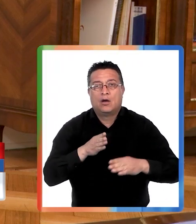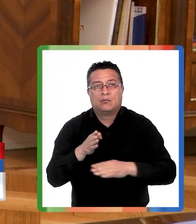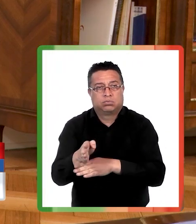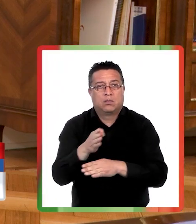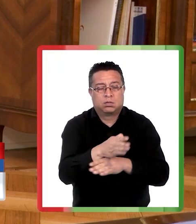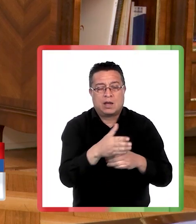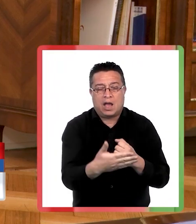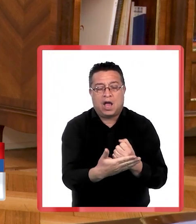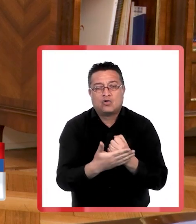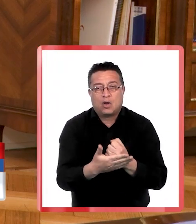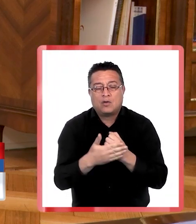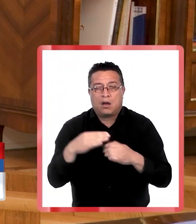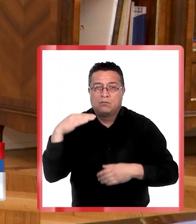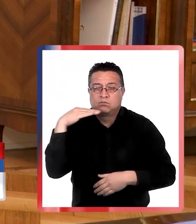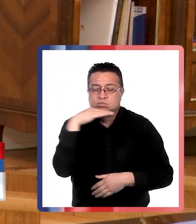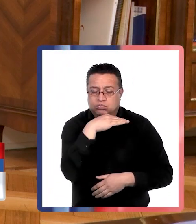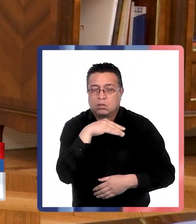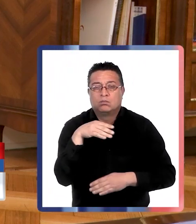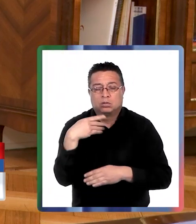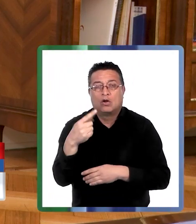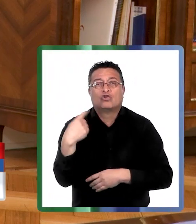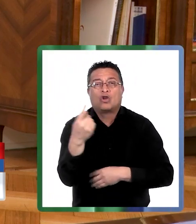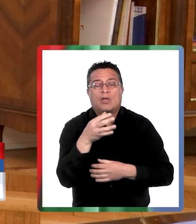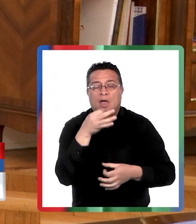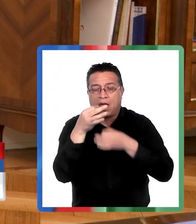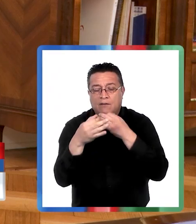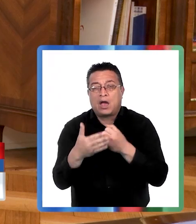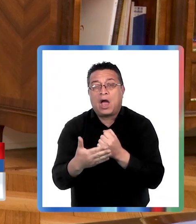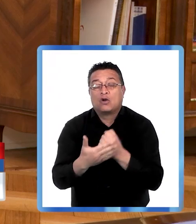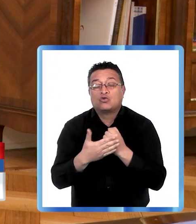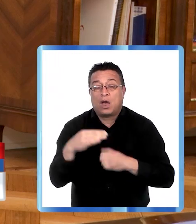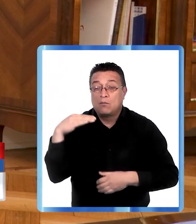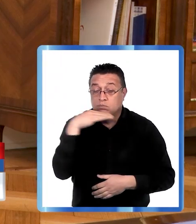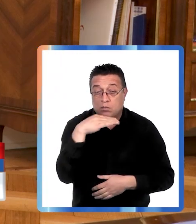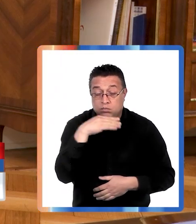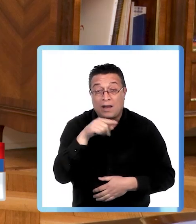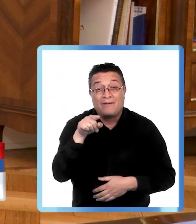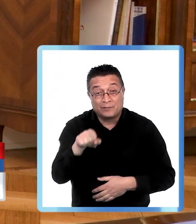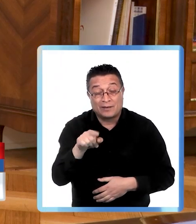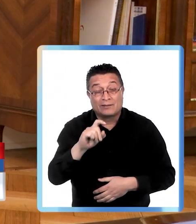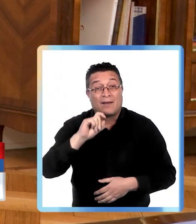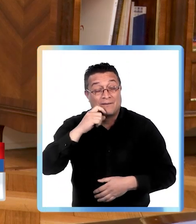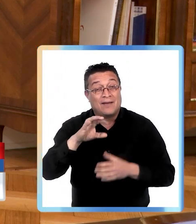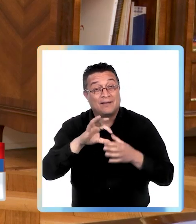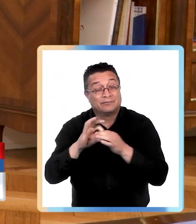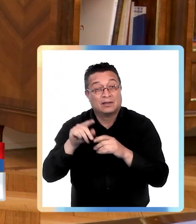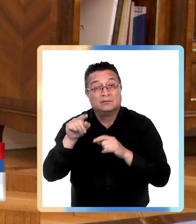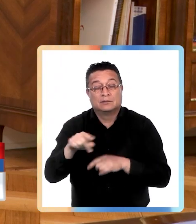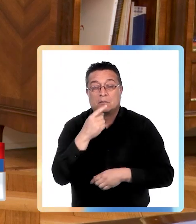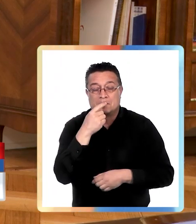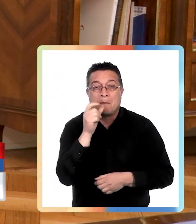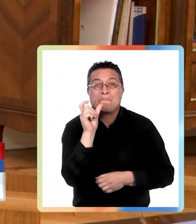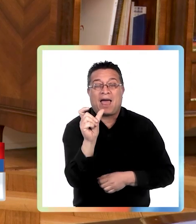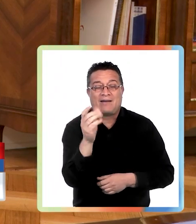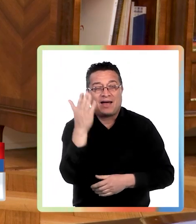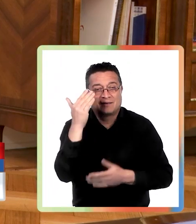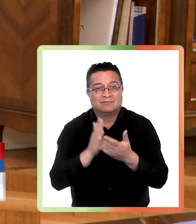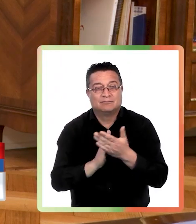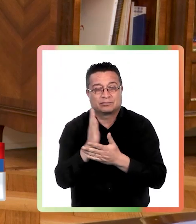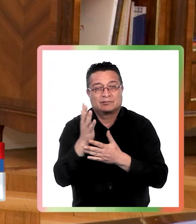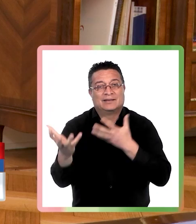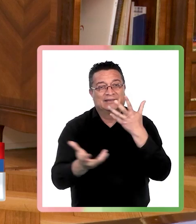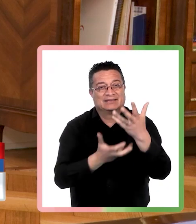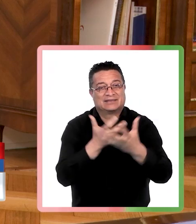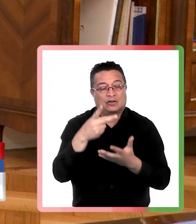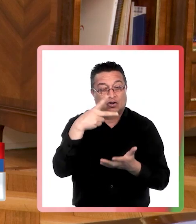coordinación, de despliegue de ayudas tempranas, todo esto que se habla todo el tiempo de las ayudas tempranas. La verdad es que las ayudas tempranas fue un concepto que se inventó